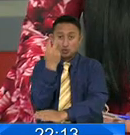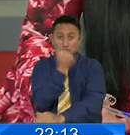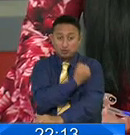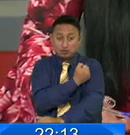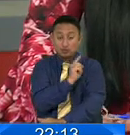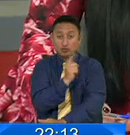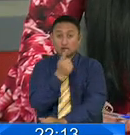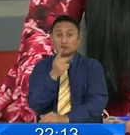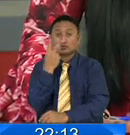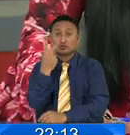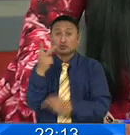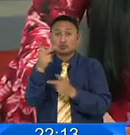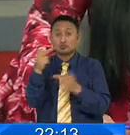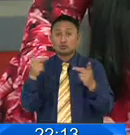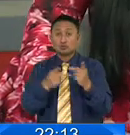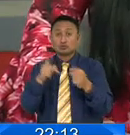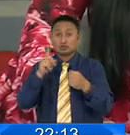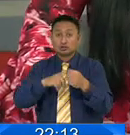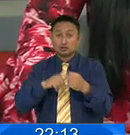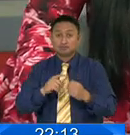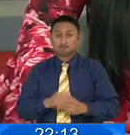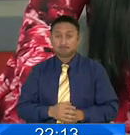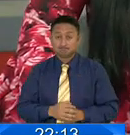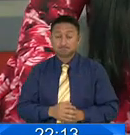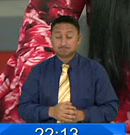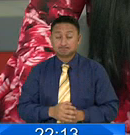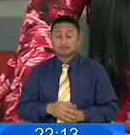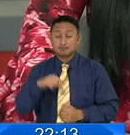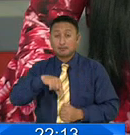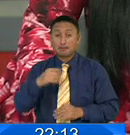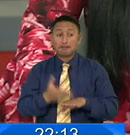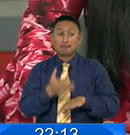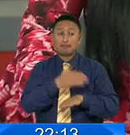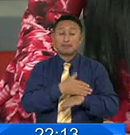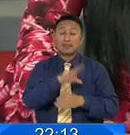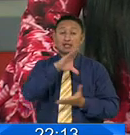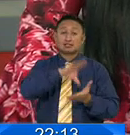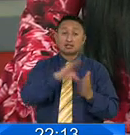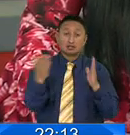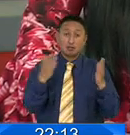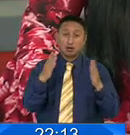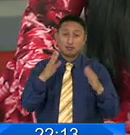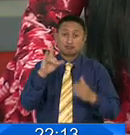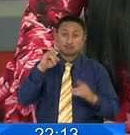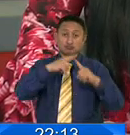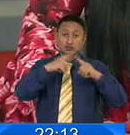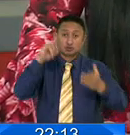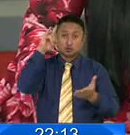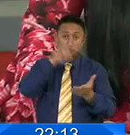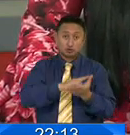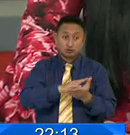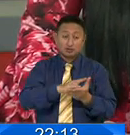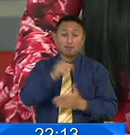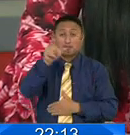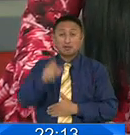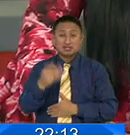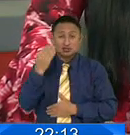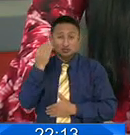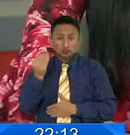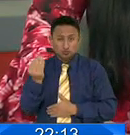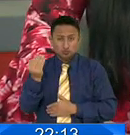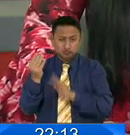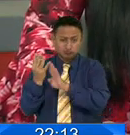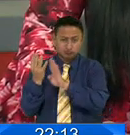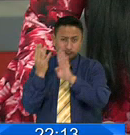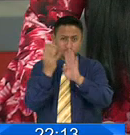en 2 puntos de la capital. A pesar de que el Centro Temporal Bicentenario estuvo cerrado, decenas de adultos mayores acudieron a